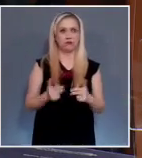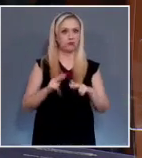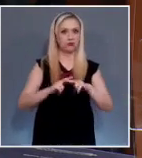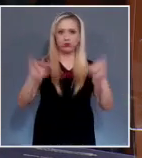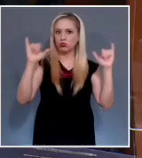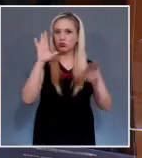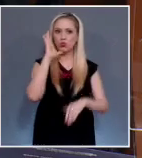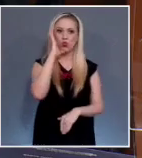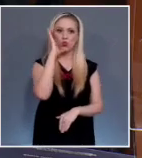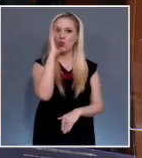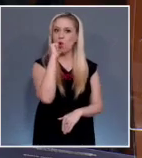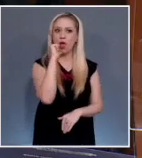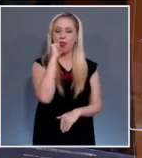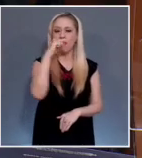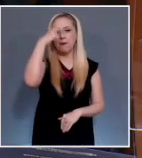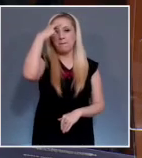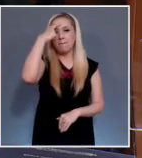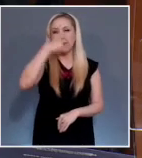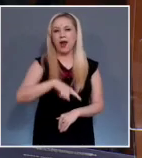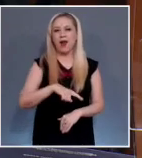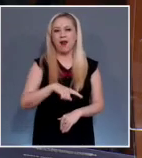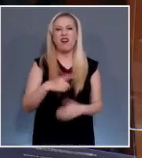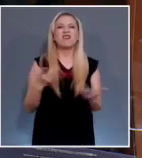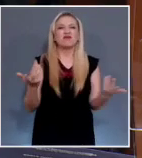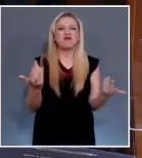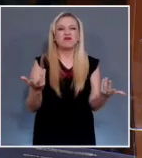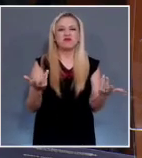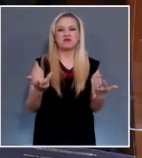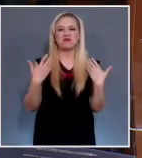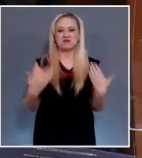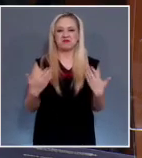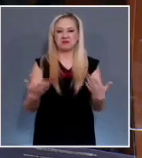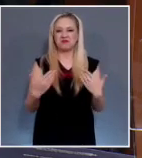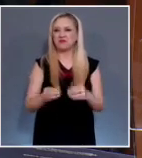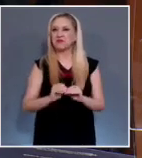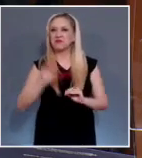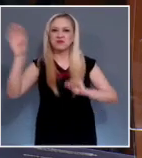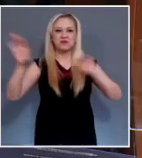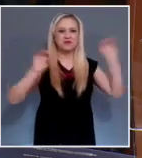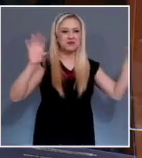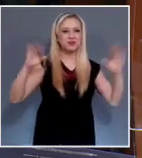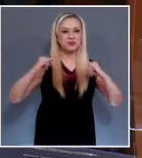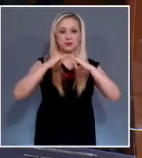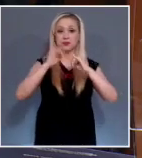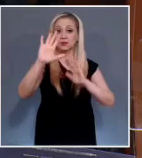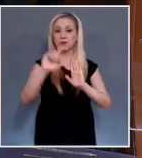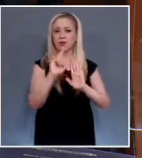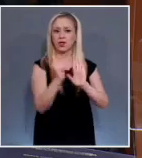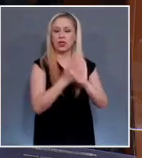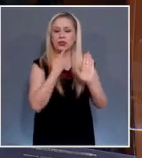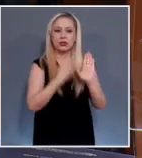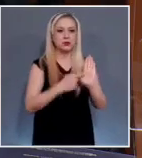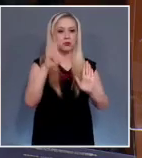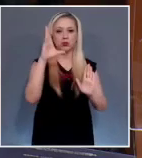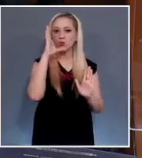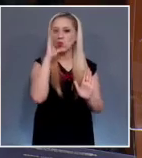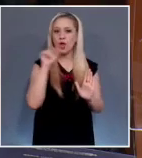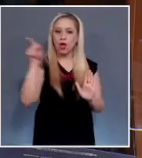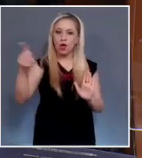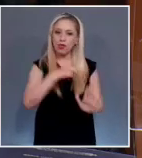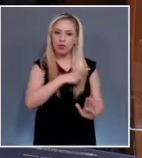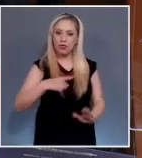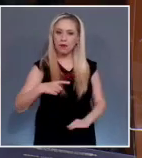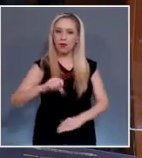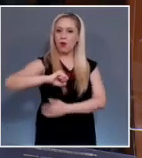uso para la realización de fines legales legítimos, lo cual trastoca el límite constitucional identificado por ese Pleno